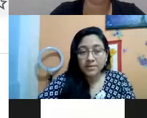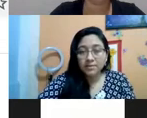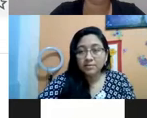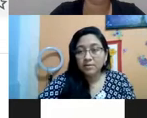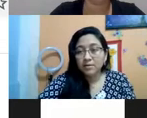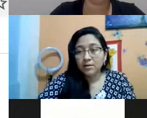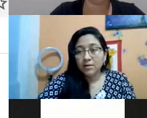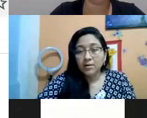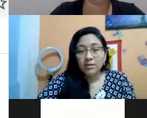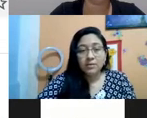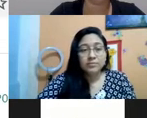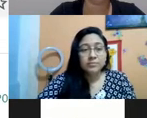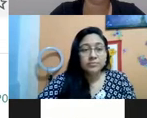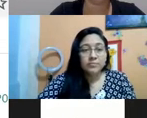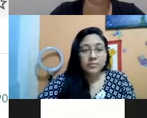me avisan.